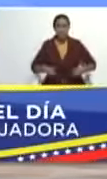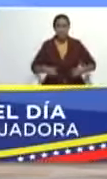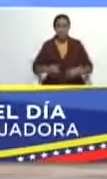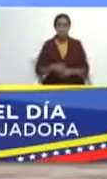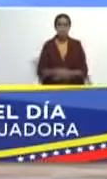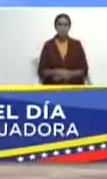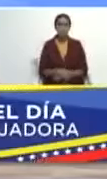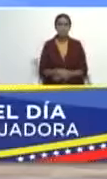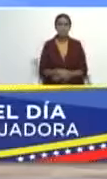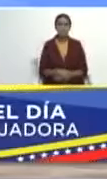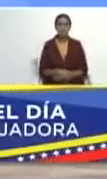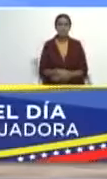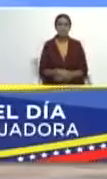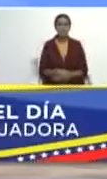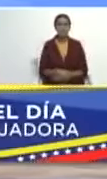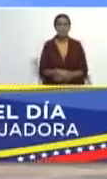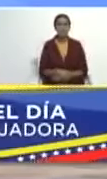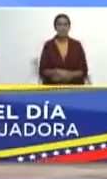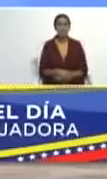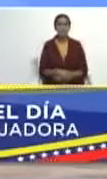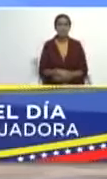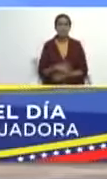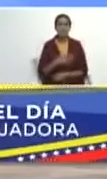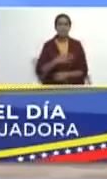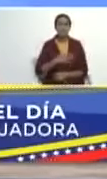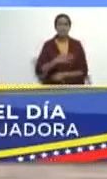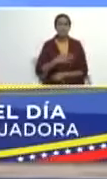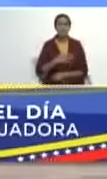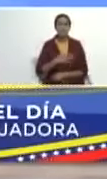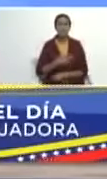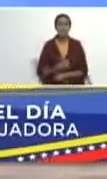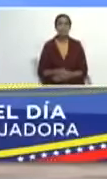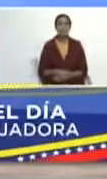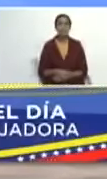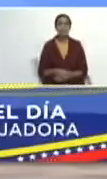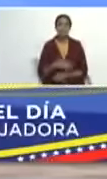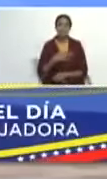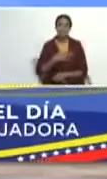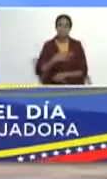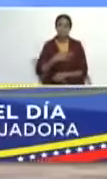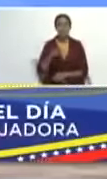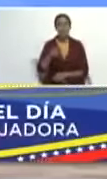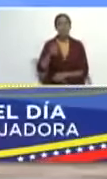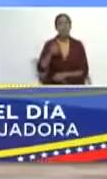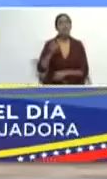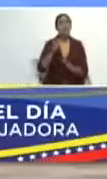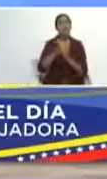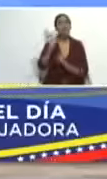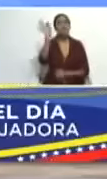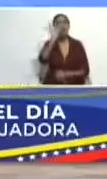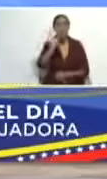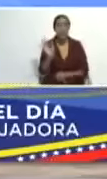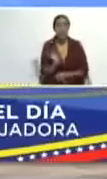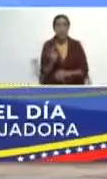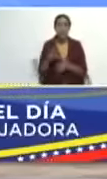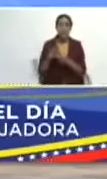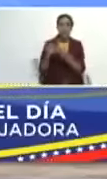difundirlo. Ah, Osvaldo Vera. Tú eres de la Federación